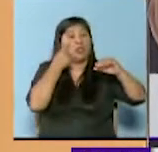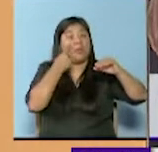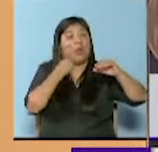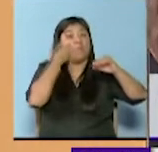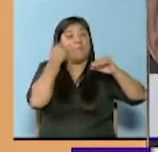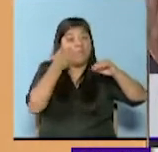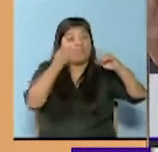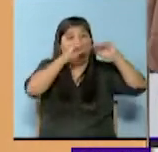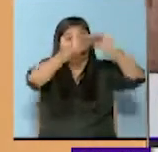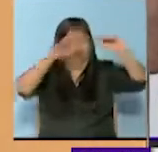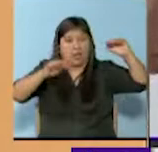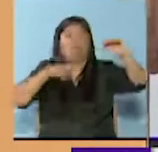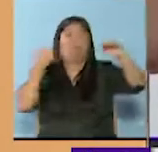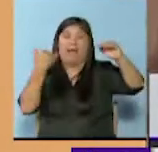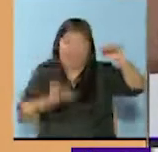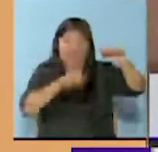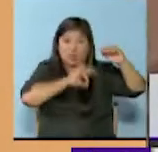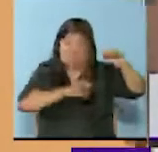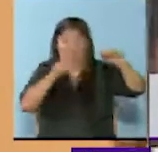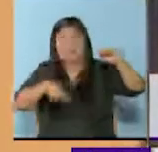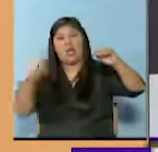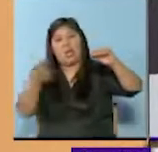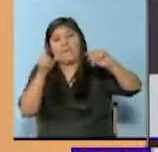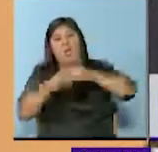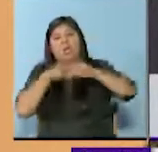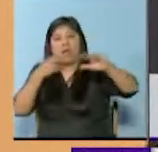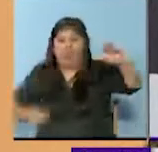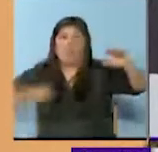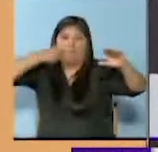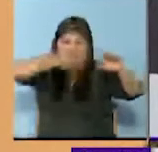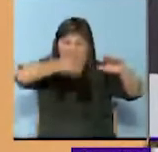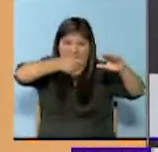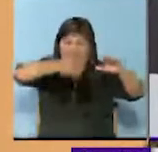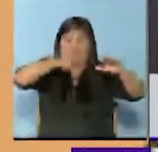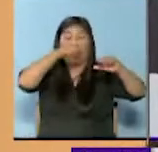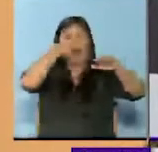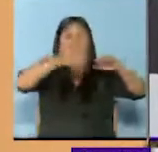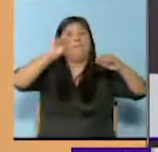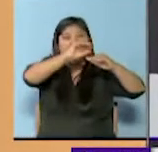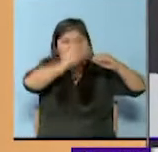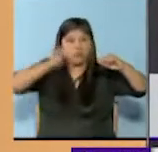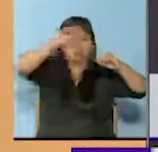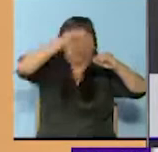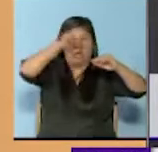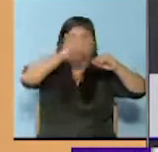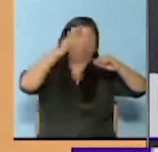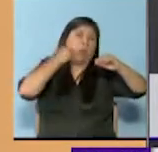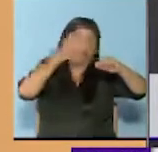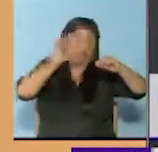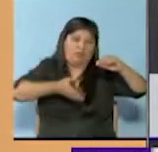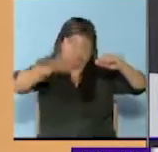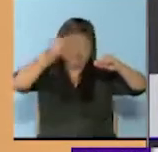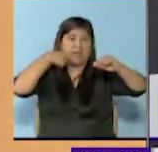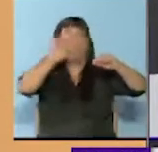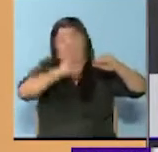y bajando para tratar de llegar a la uniformidad. Y las cifras que se cobraban en las zonas que te